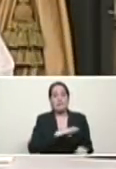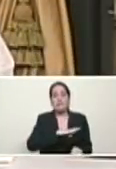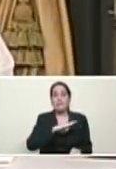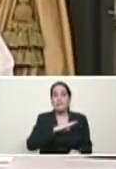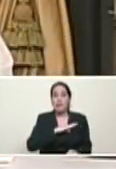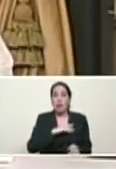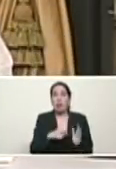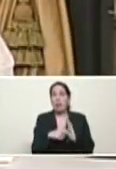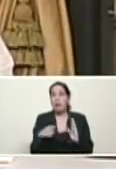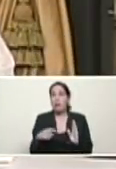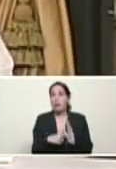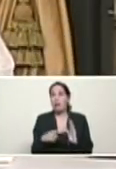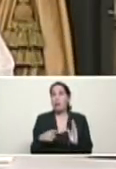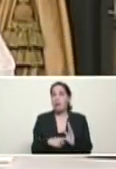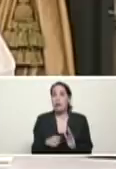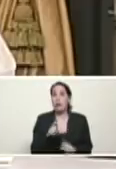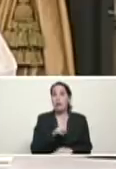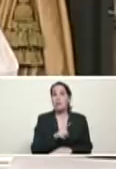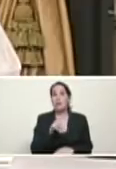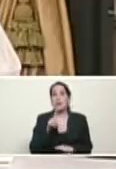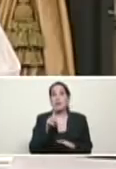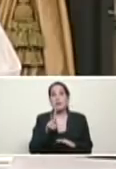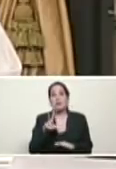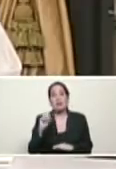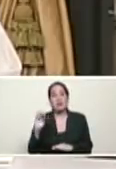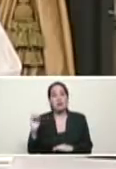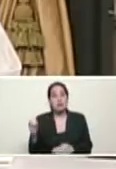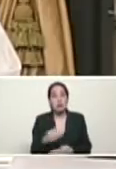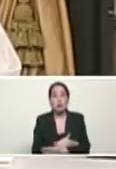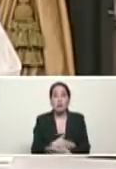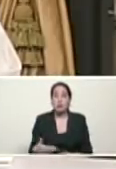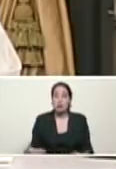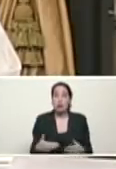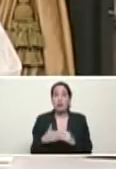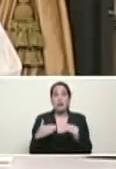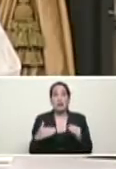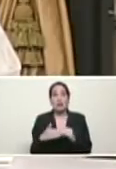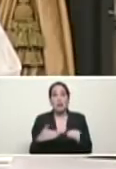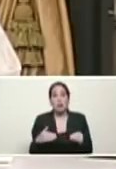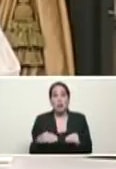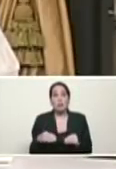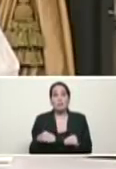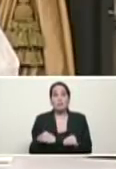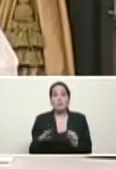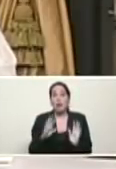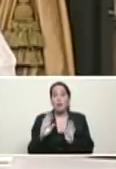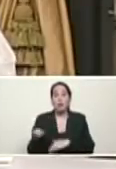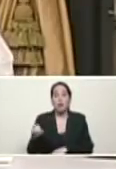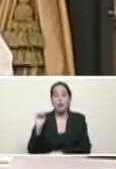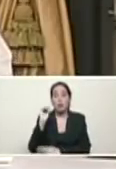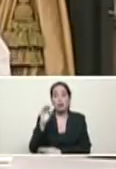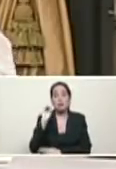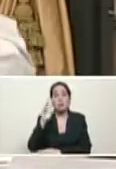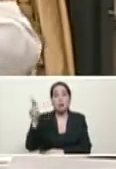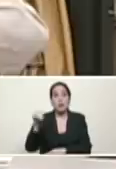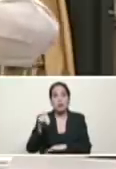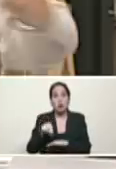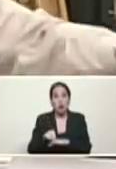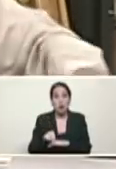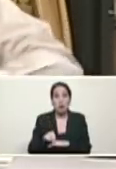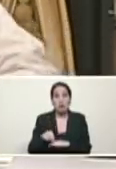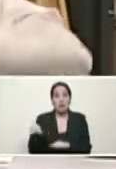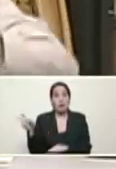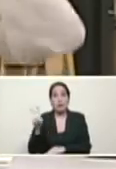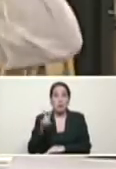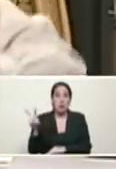están endeudando en 1.300 millones de dólares con la complicidad de la Asamblea Nacional Burguesa. Es un crimen lo que están haciendo